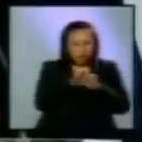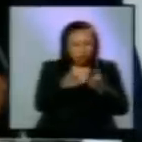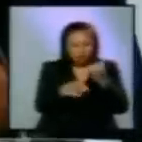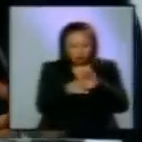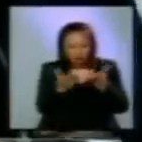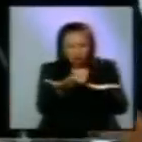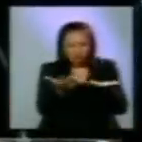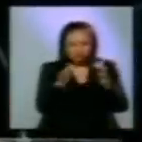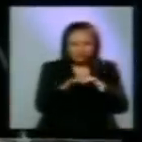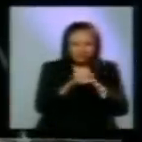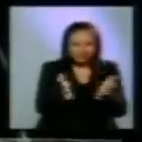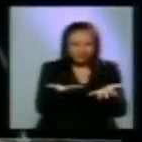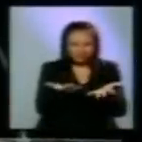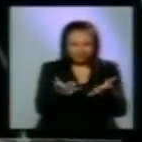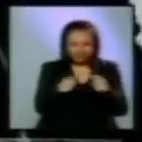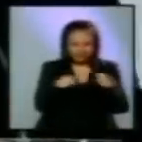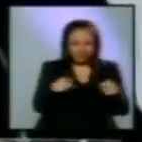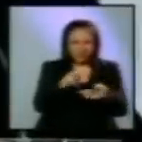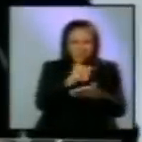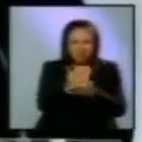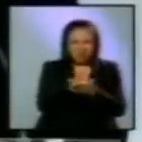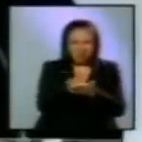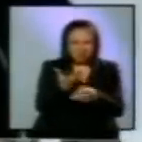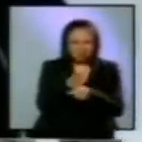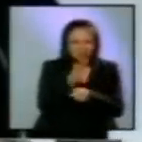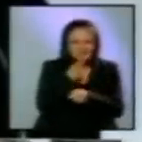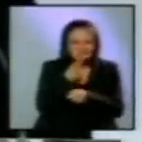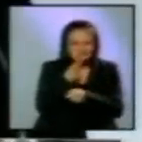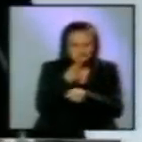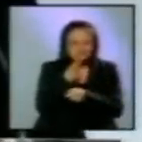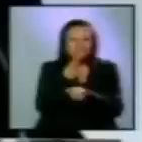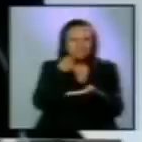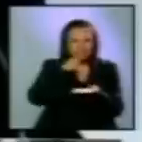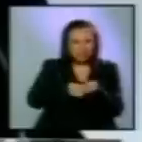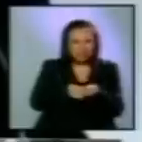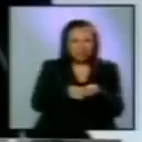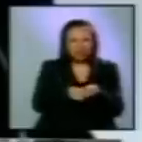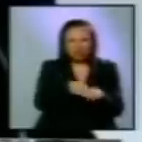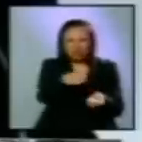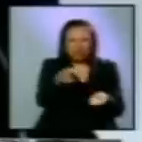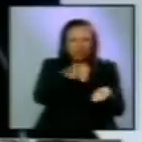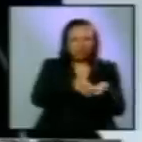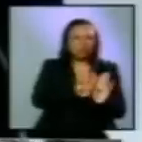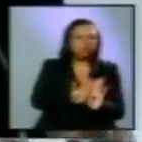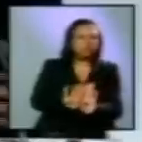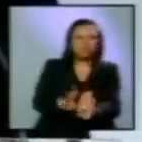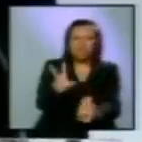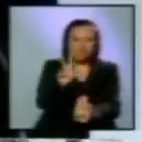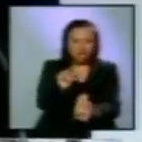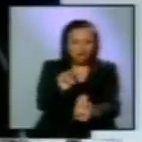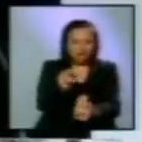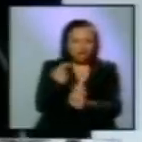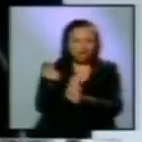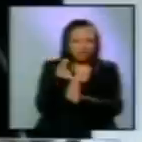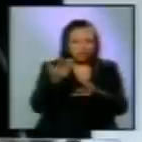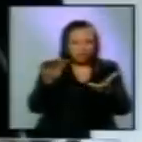aparatos, en todos estos programas que se han aplicado, que se han implementado y que quedan ahí arrumbados. Esto se tiene que